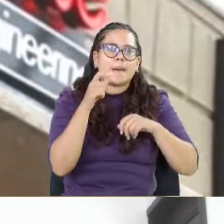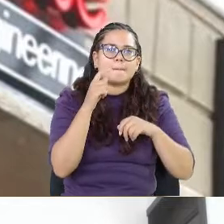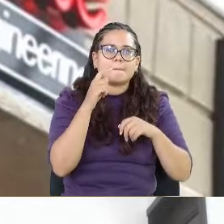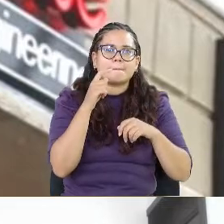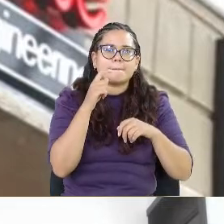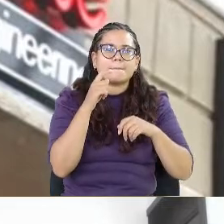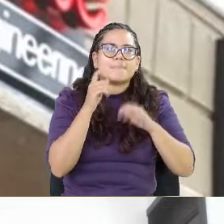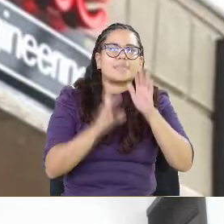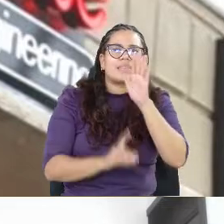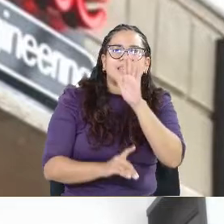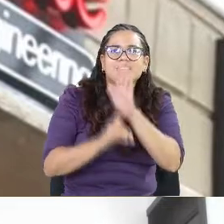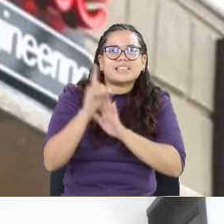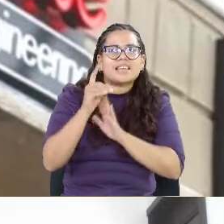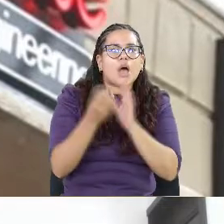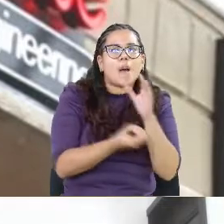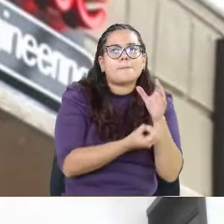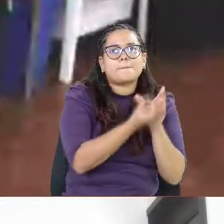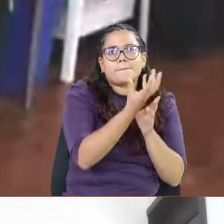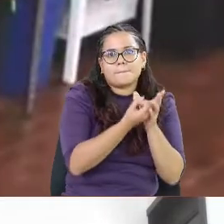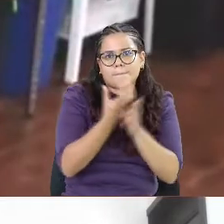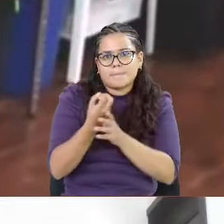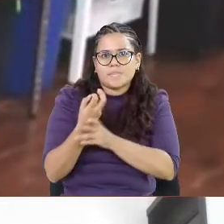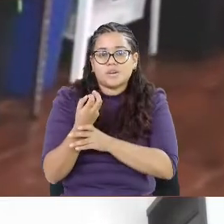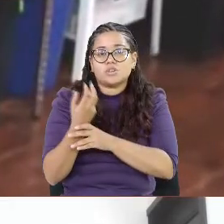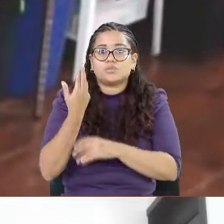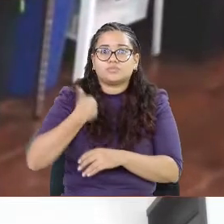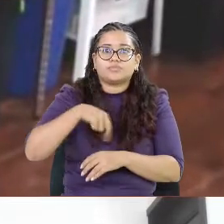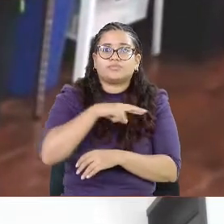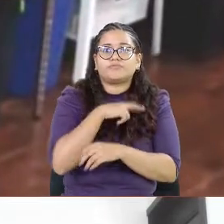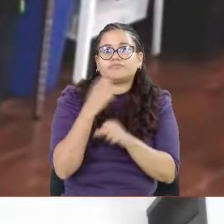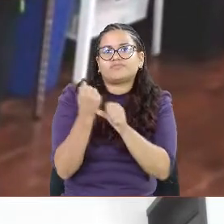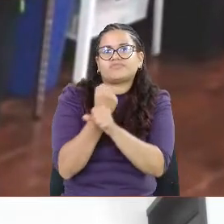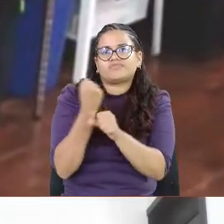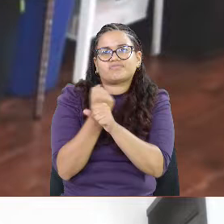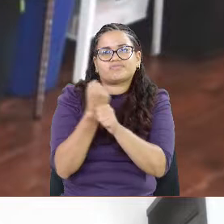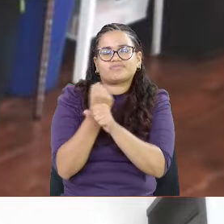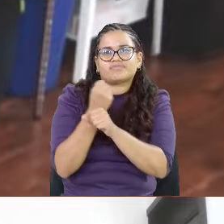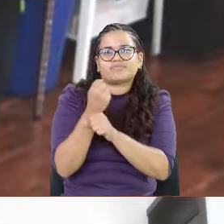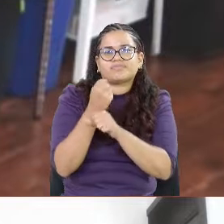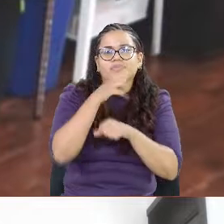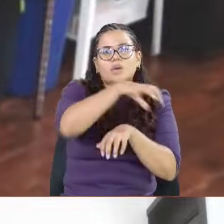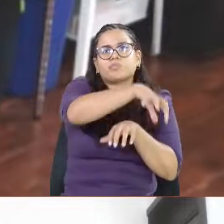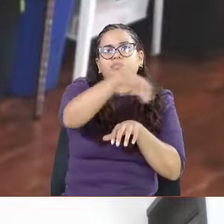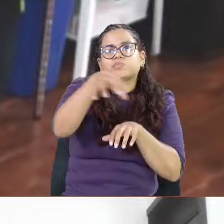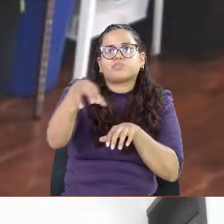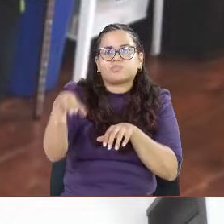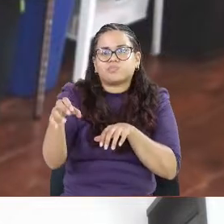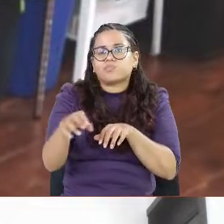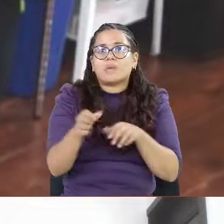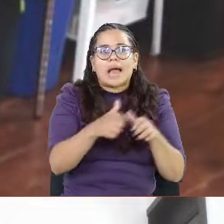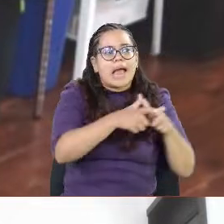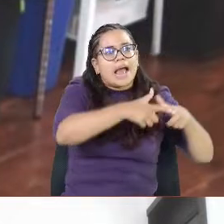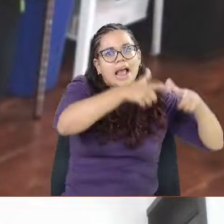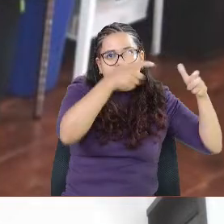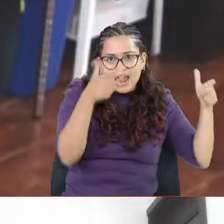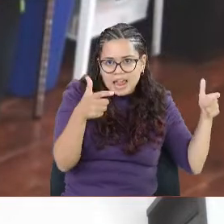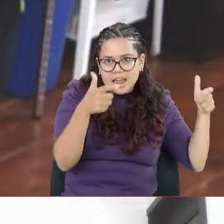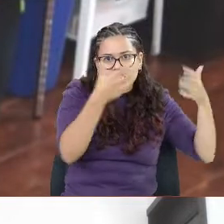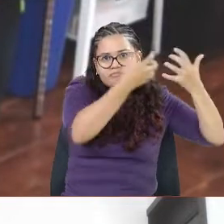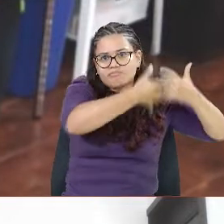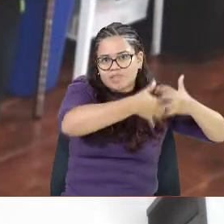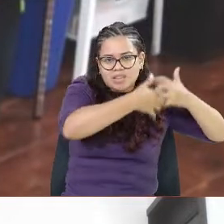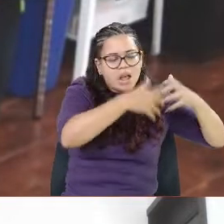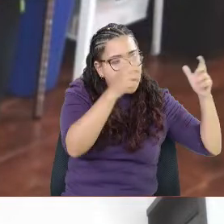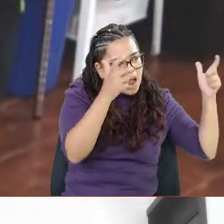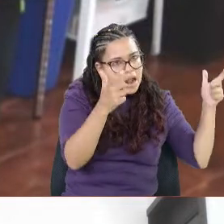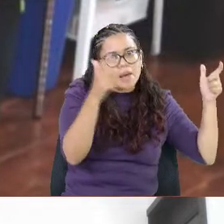el desarrollo de productos y trabajamos para compañías medianas, pequeñas y también emprendedores que tienen una